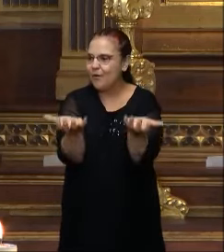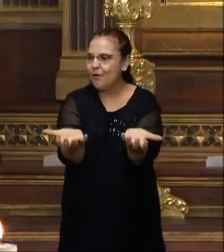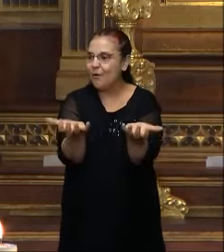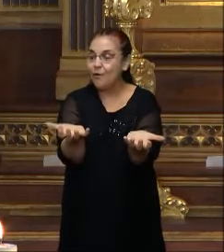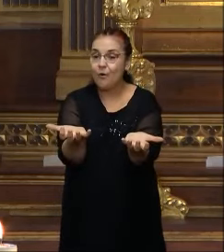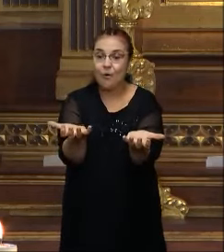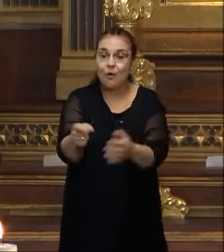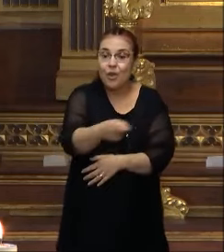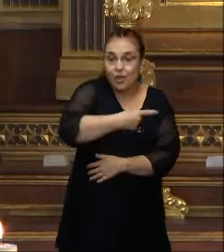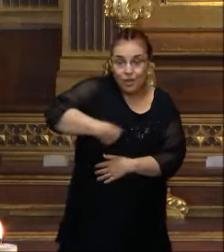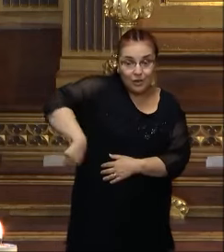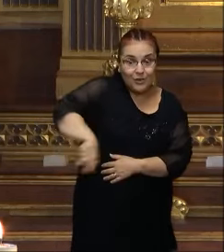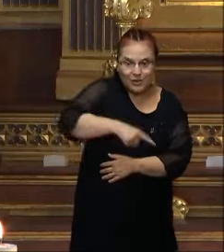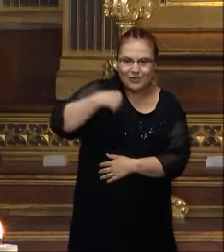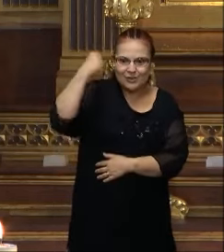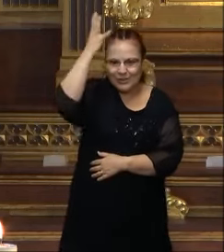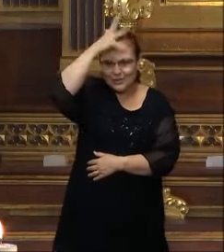ofrecido,